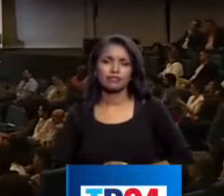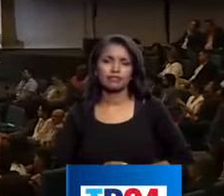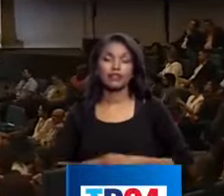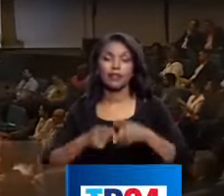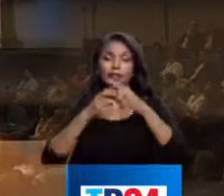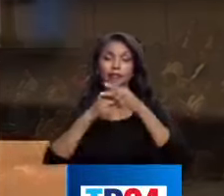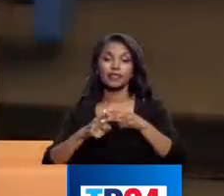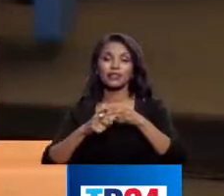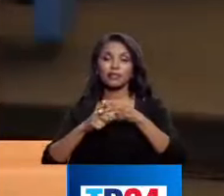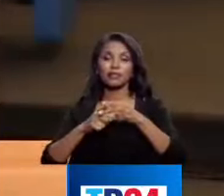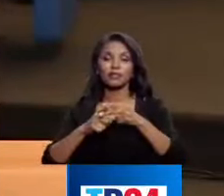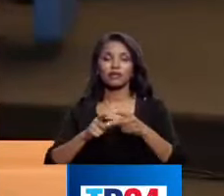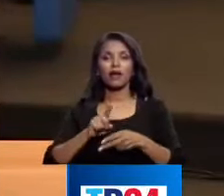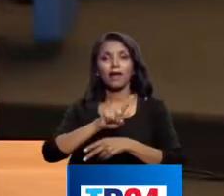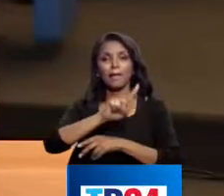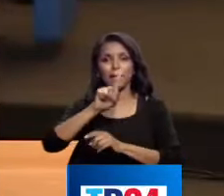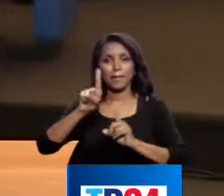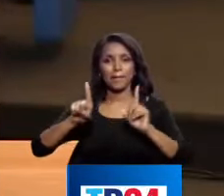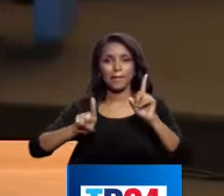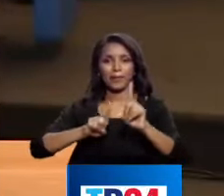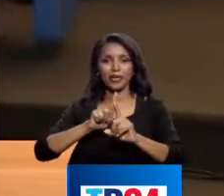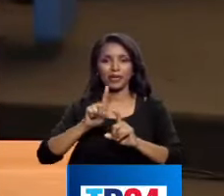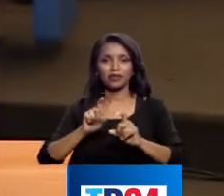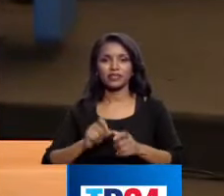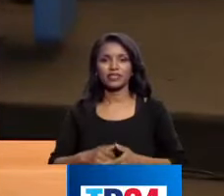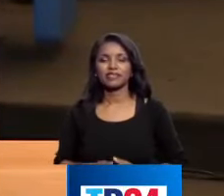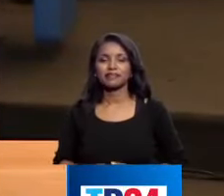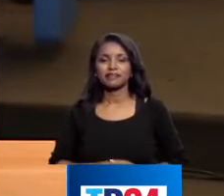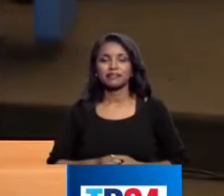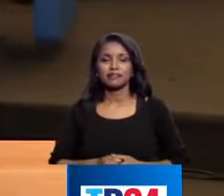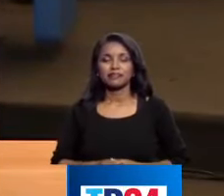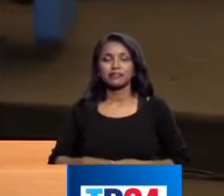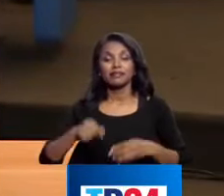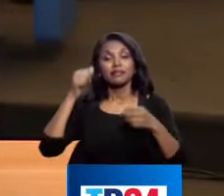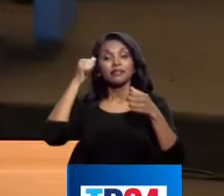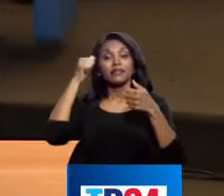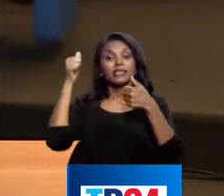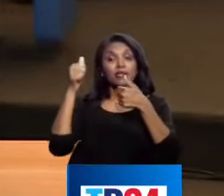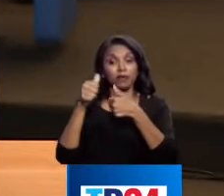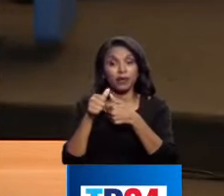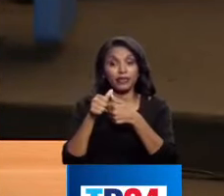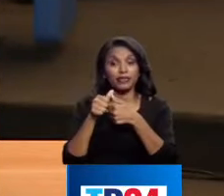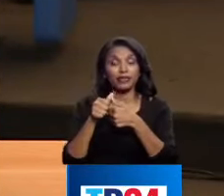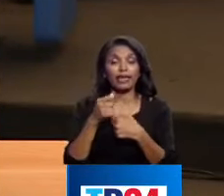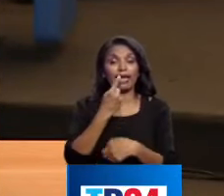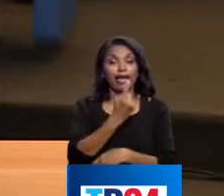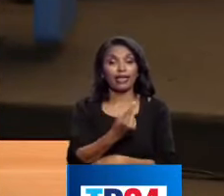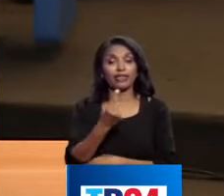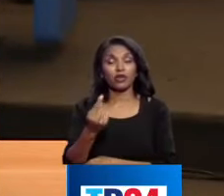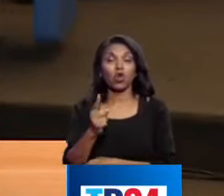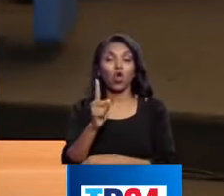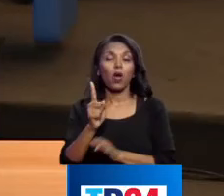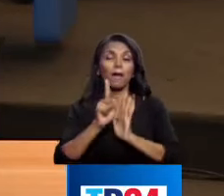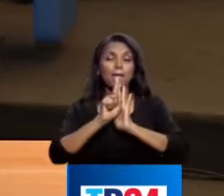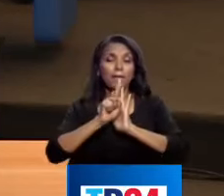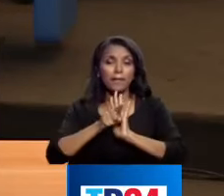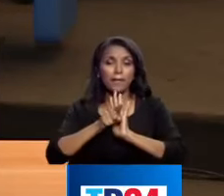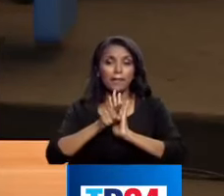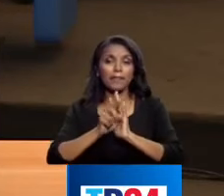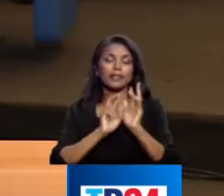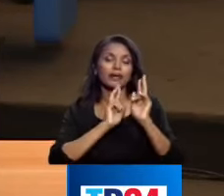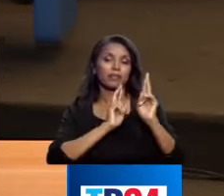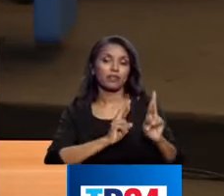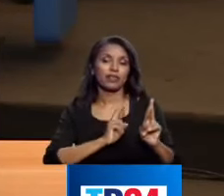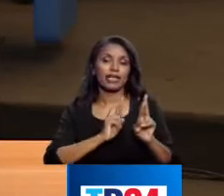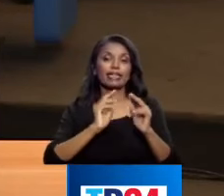Bien, iniciamos con el espacio de preguntas al azar bajo esta temática. Les recordamos que cada candidato tendrá un minuto para